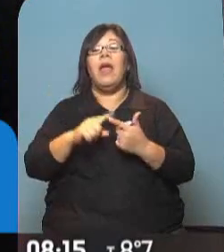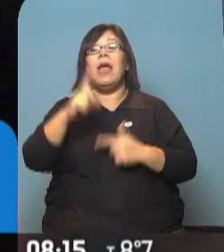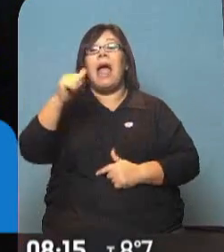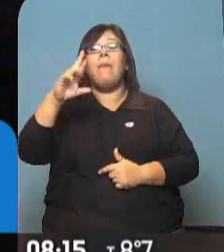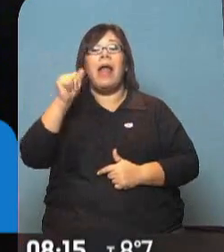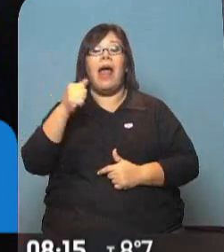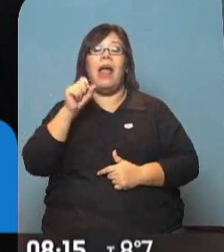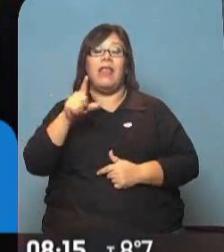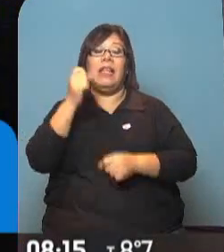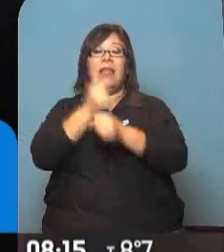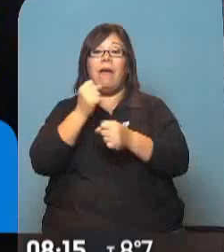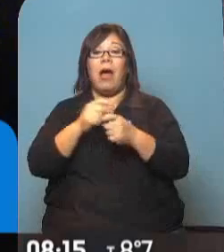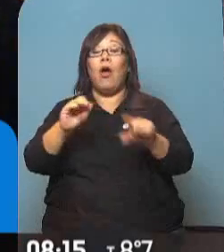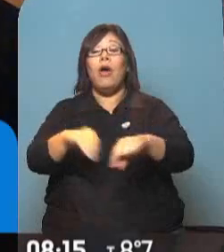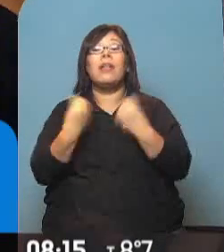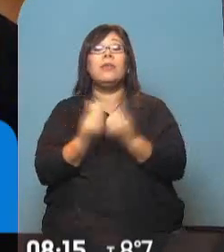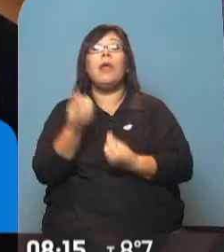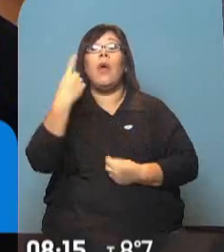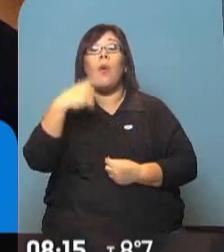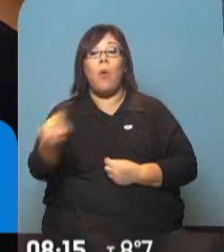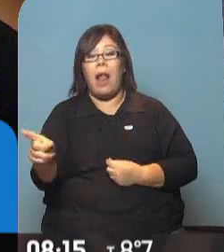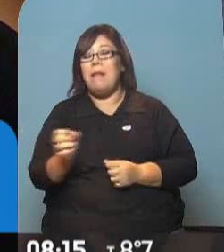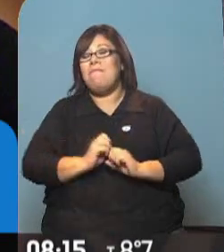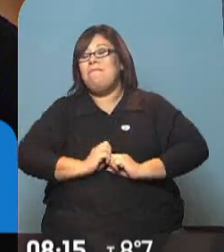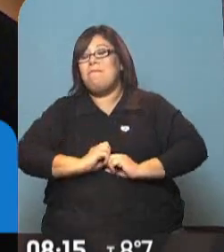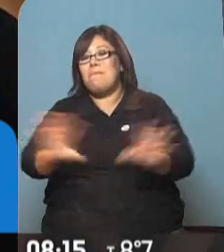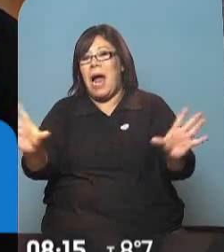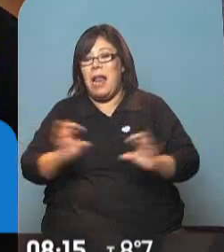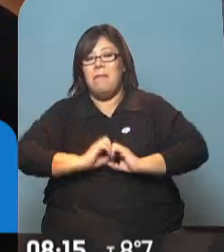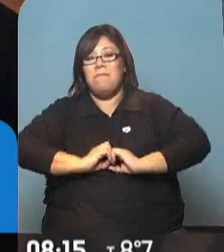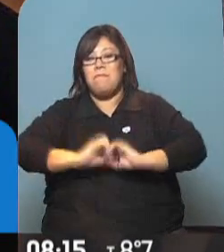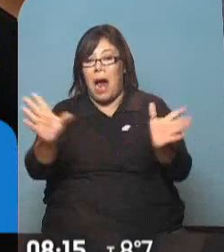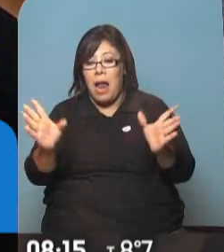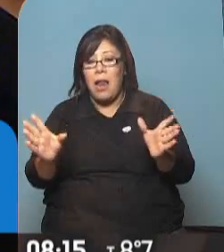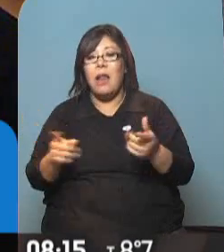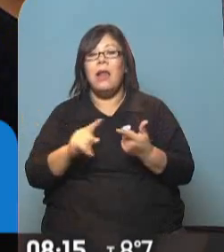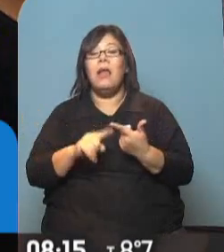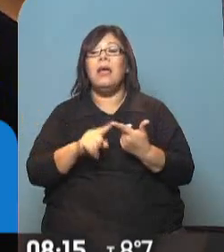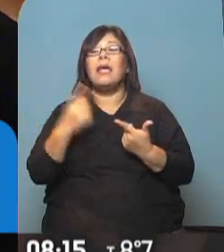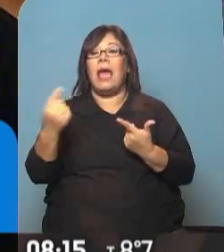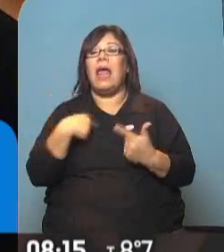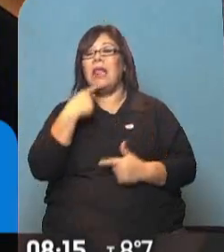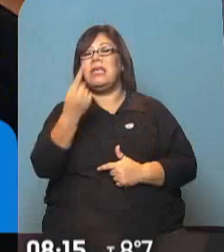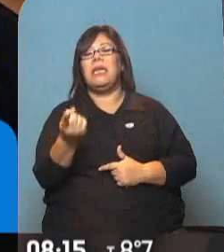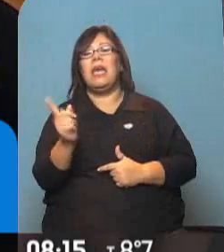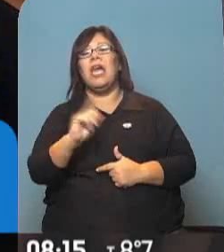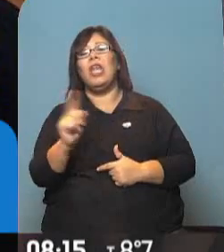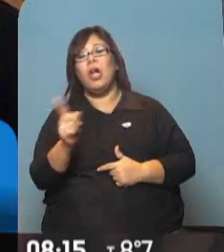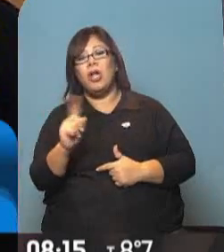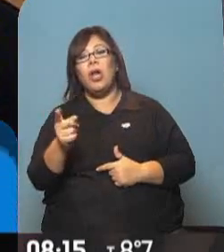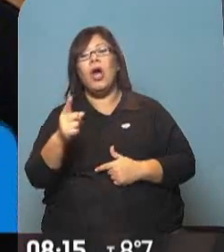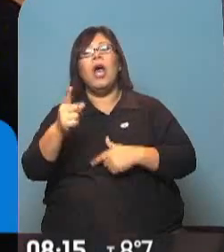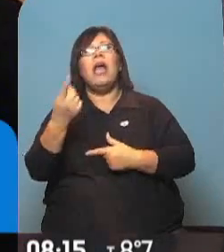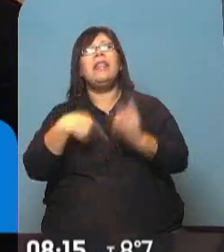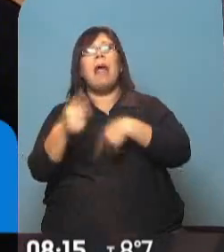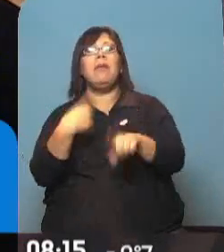fallo, obviamente, un fallo escandaloso, que está en la OIT, que está en la Comisión Interamericana de Derechos Humanos, dijo, no, denle más oportunidades, sigan con el